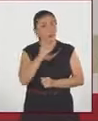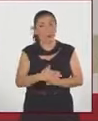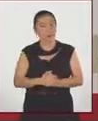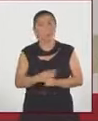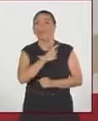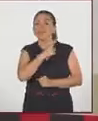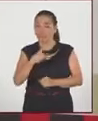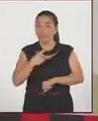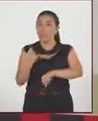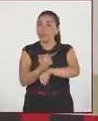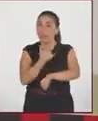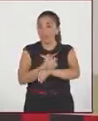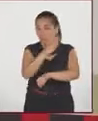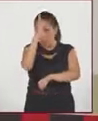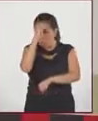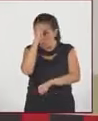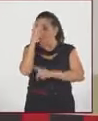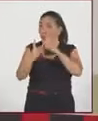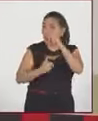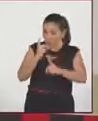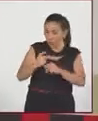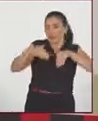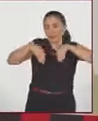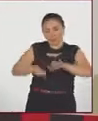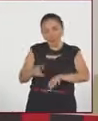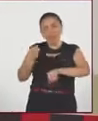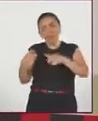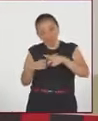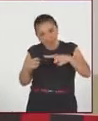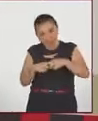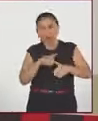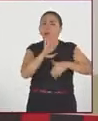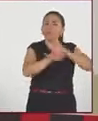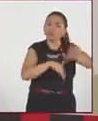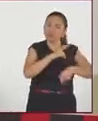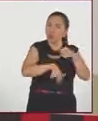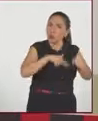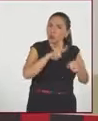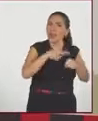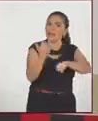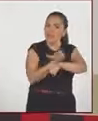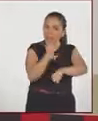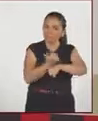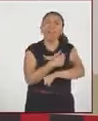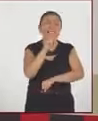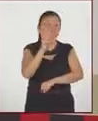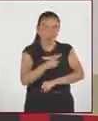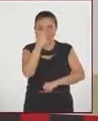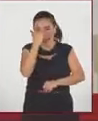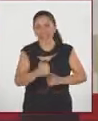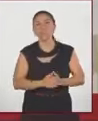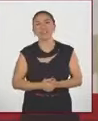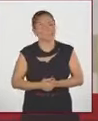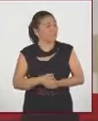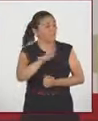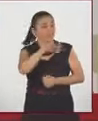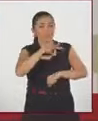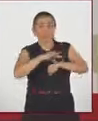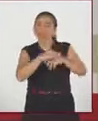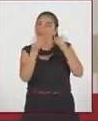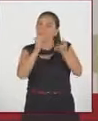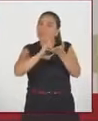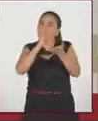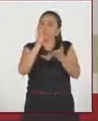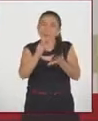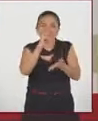para la actividad física que se va a realizar es muy importante para evitar lesiones. Totalmente cierto. Bueno, doctor, pues muchas gracias.